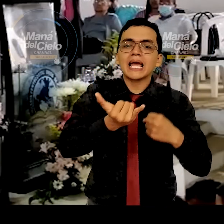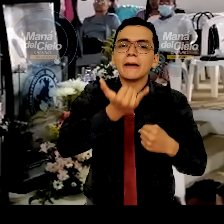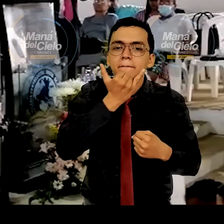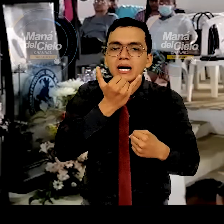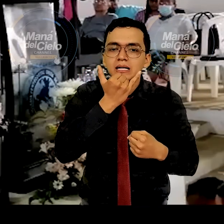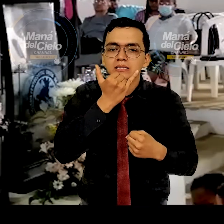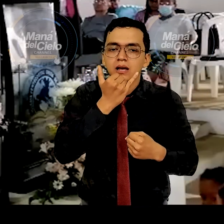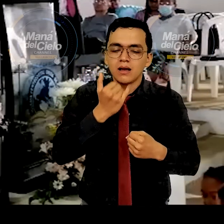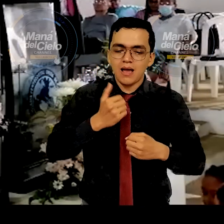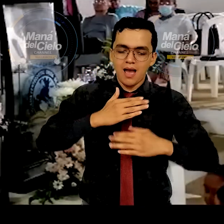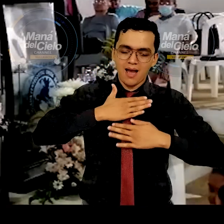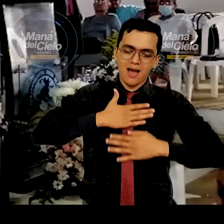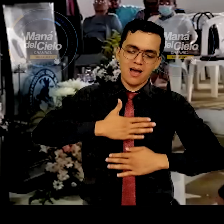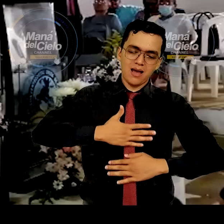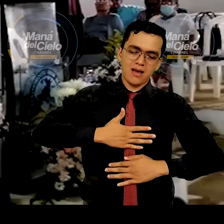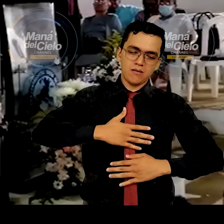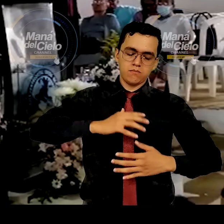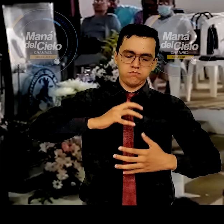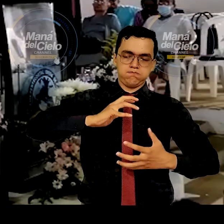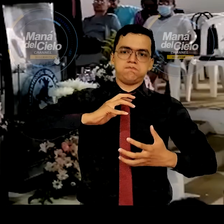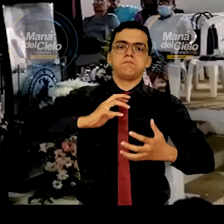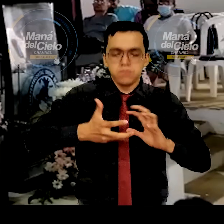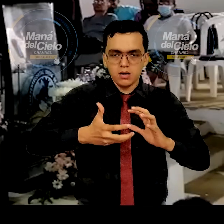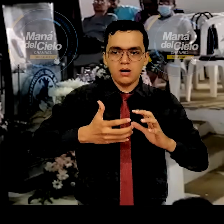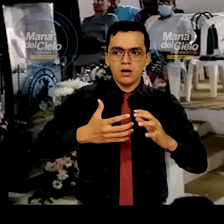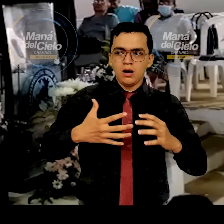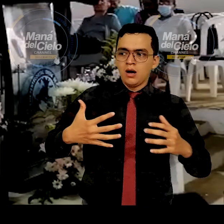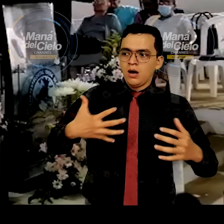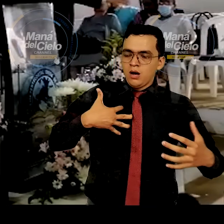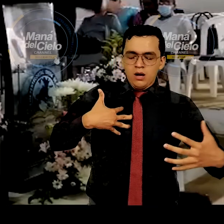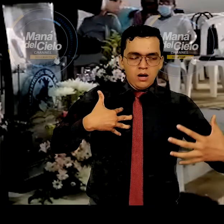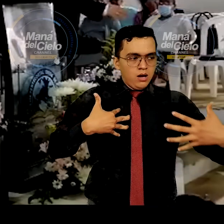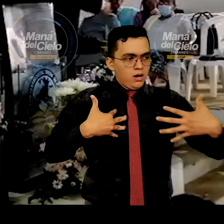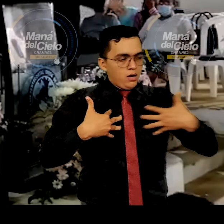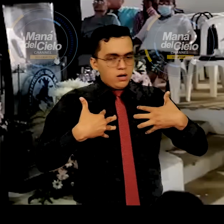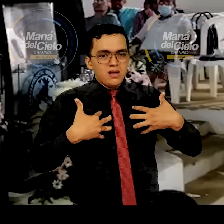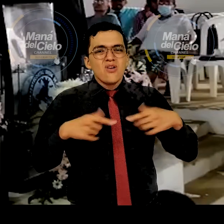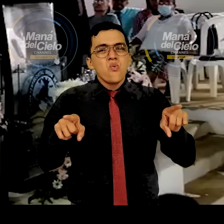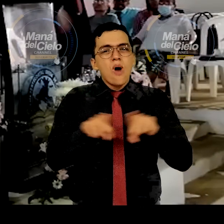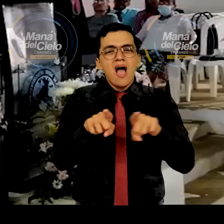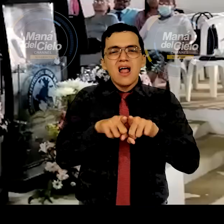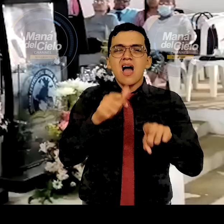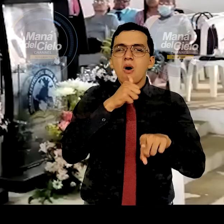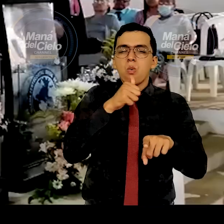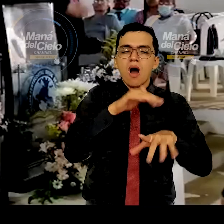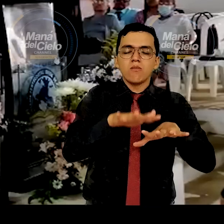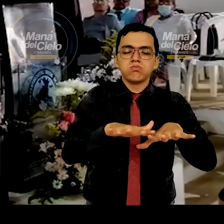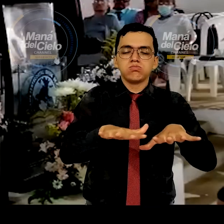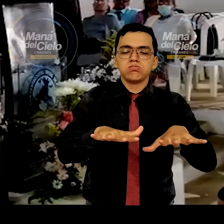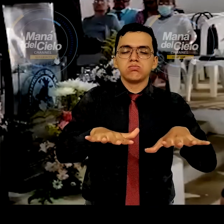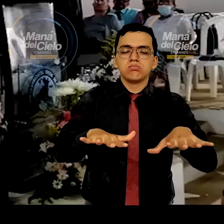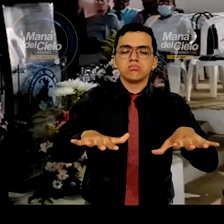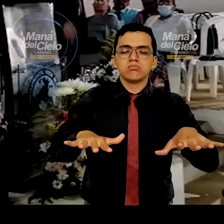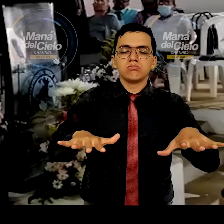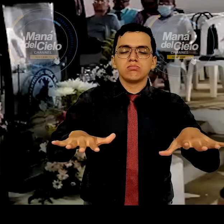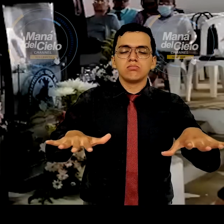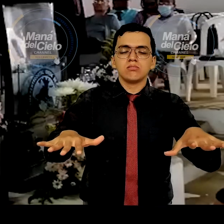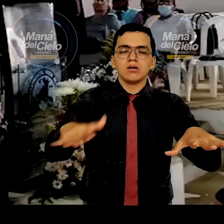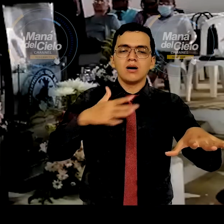su armonía interior. Empieza a turbarse como cuando usted sacude el agua y queda